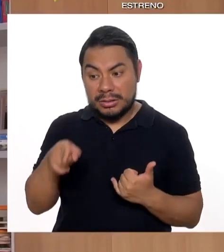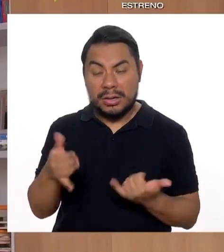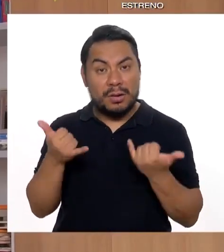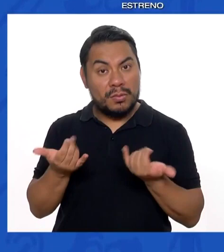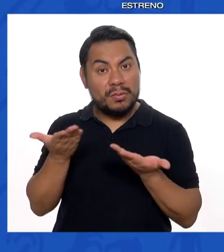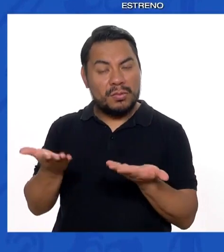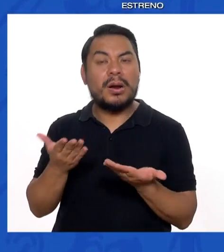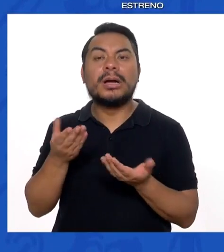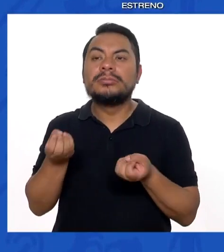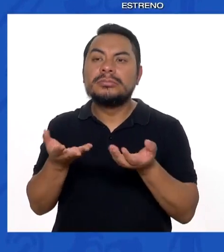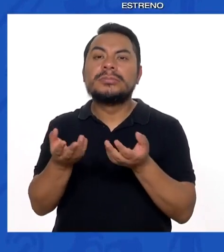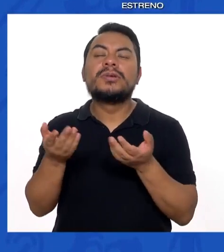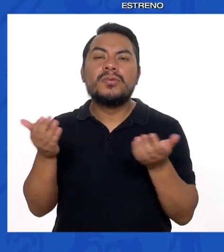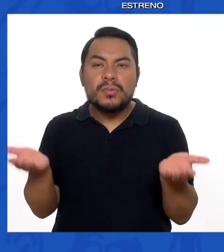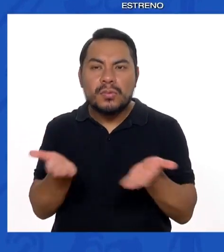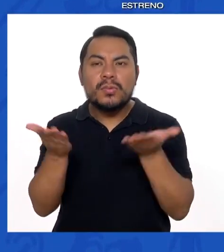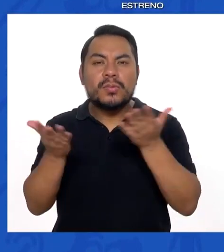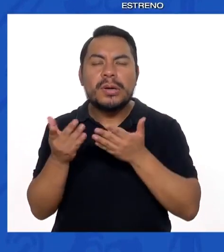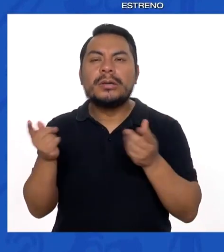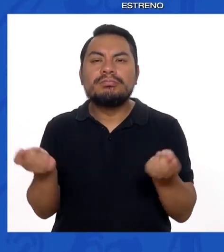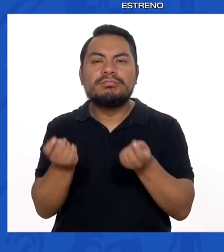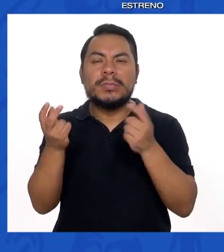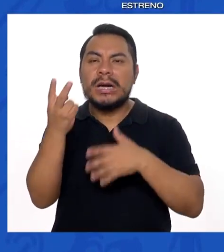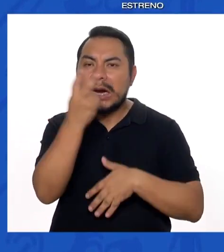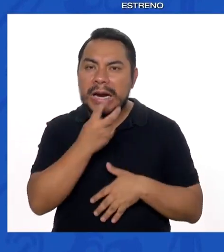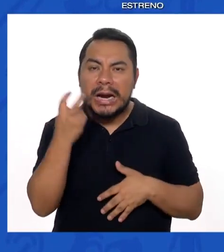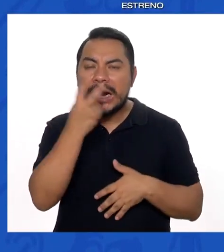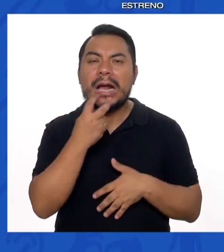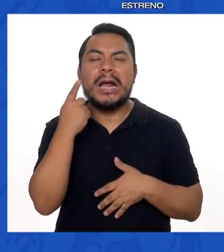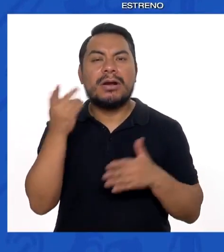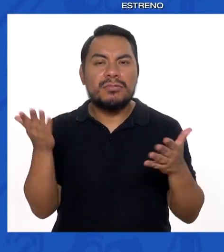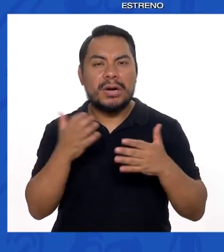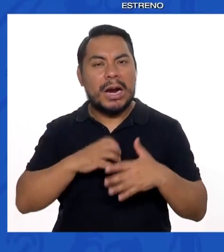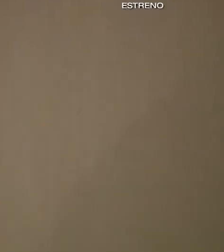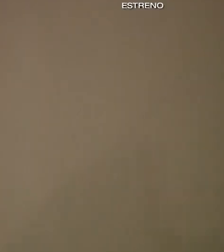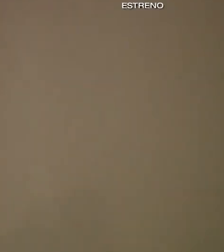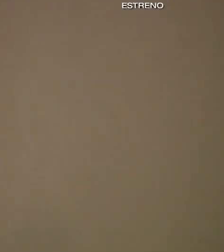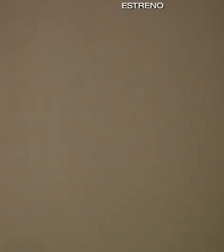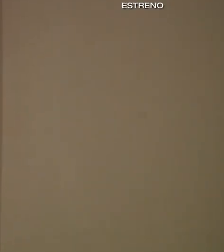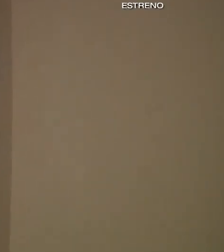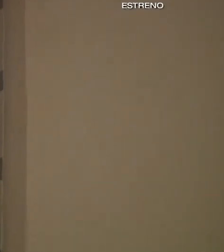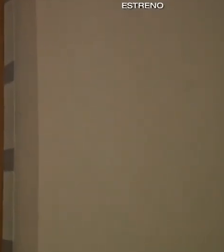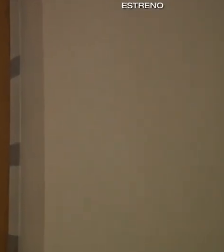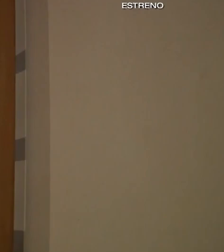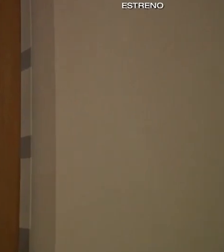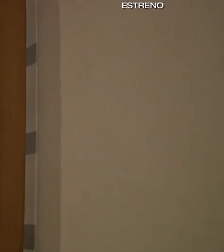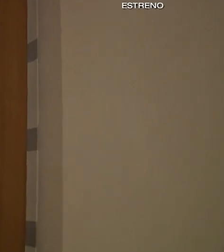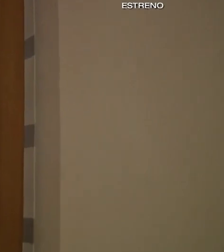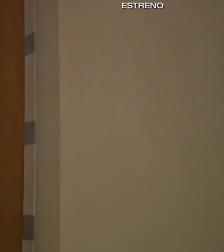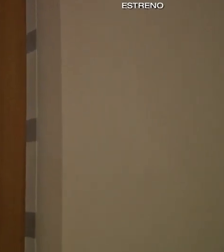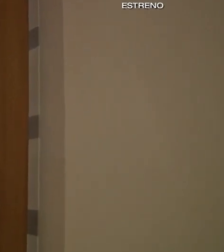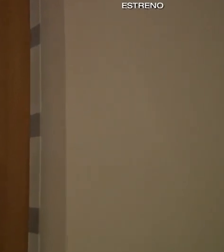está llevando terapias conductuales, sensorial y de lenguaje.